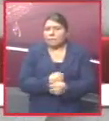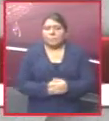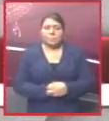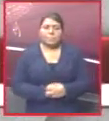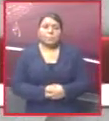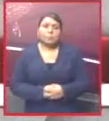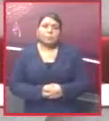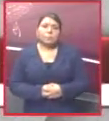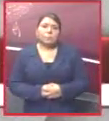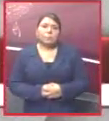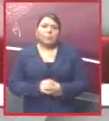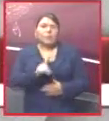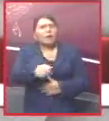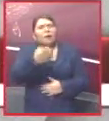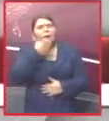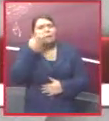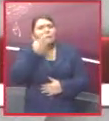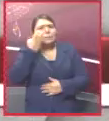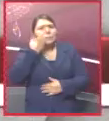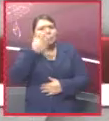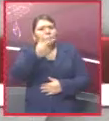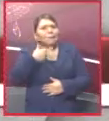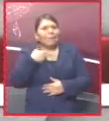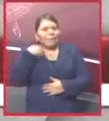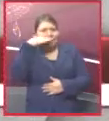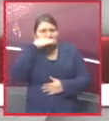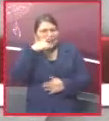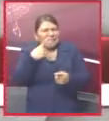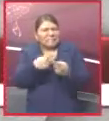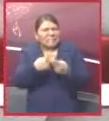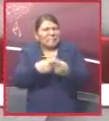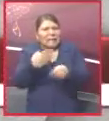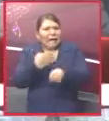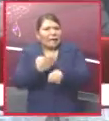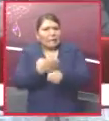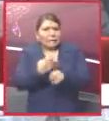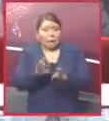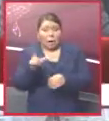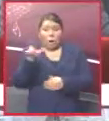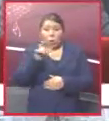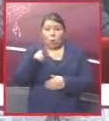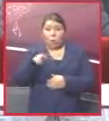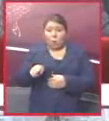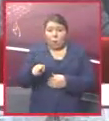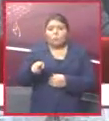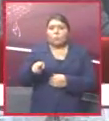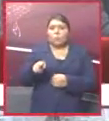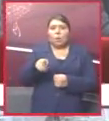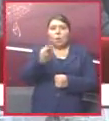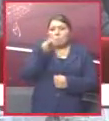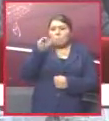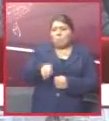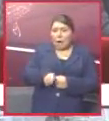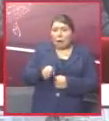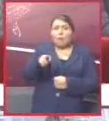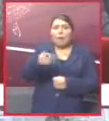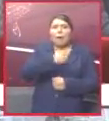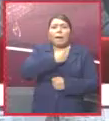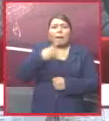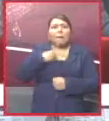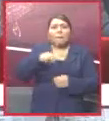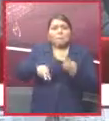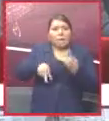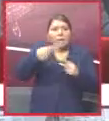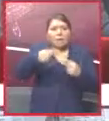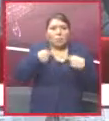escuelas públicas, ¿a quién se sanciona, procurador? Cuando obligan a ir a uniformes escolares, y ojalá